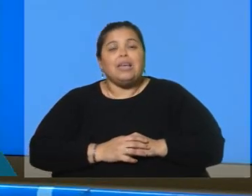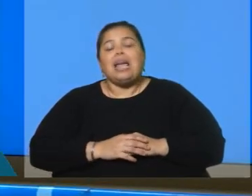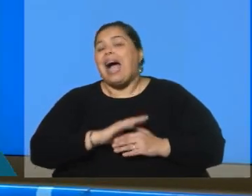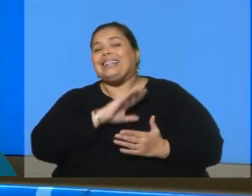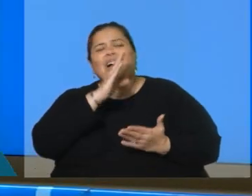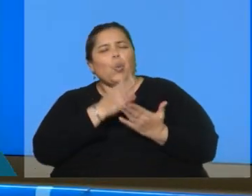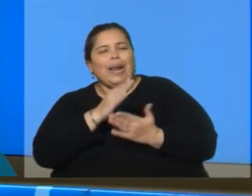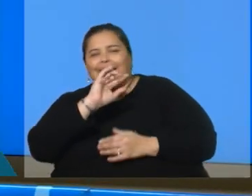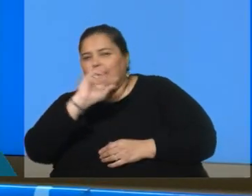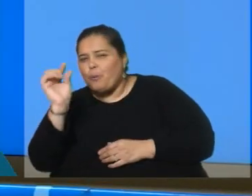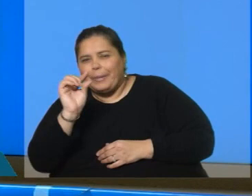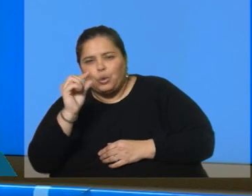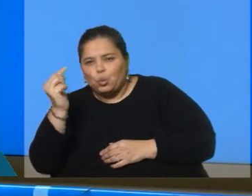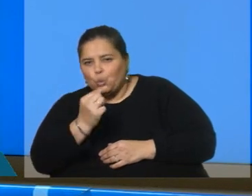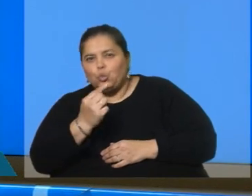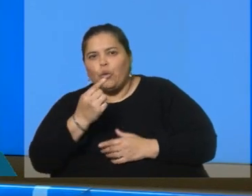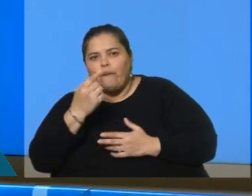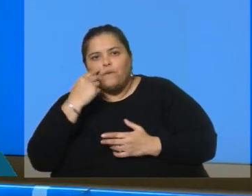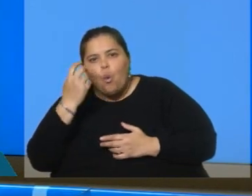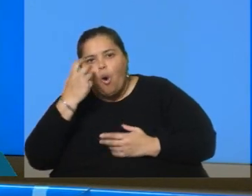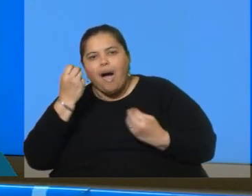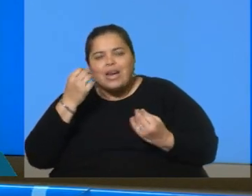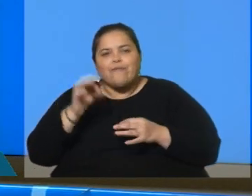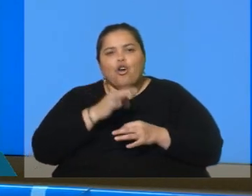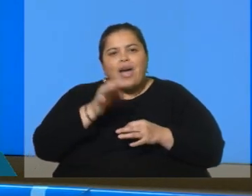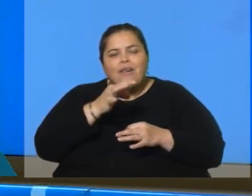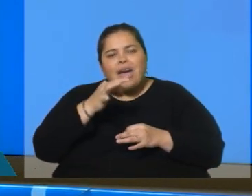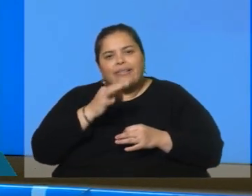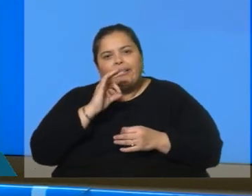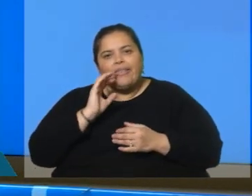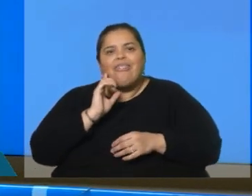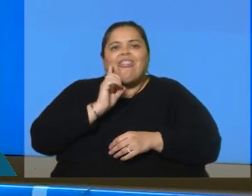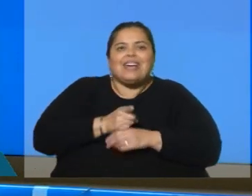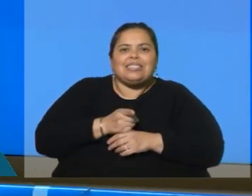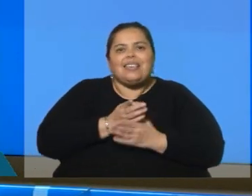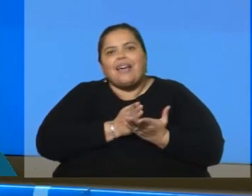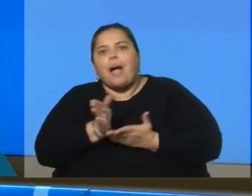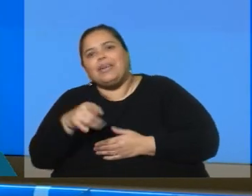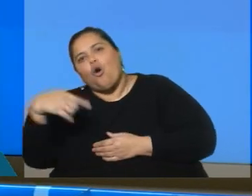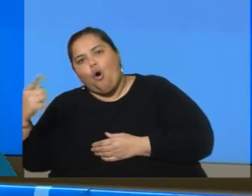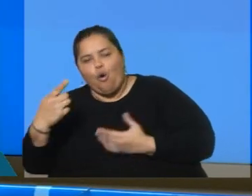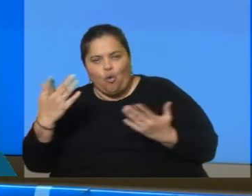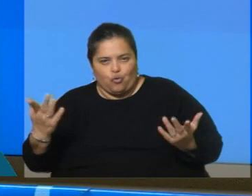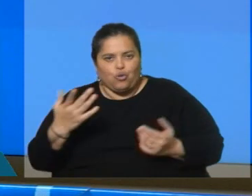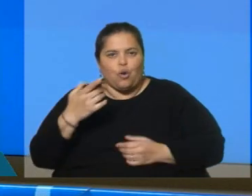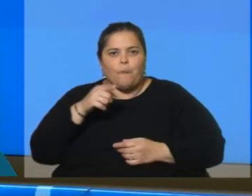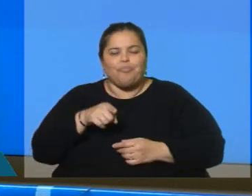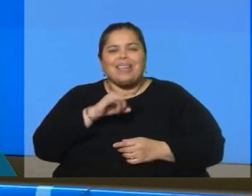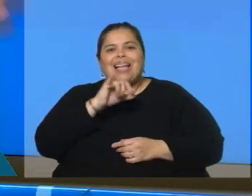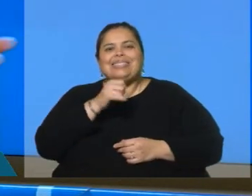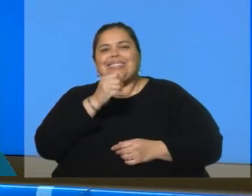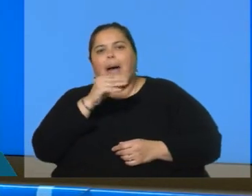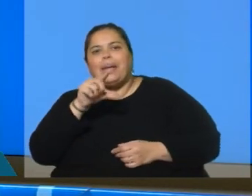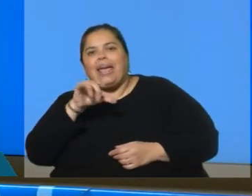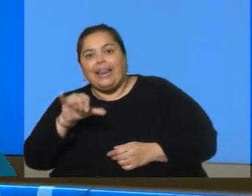se trató que bordaberry tomar otro camino bueno Jorge zapelli el vicepresidente que termina renunciando